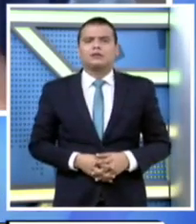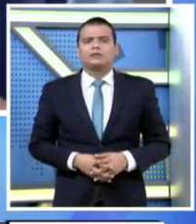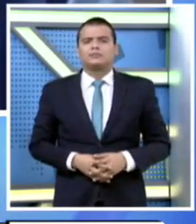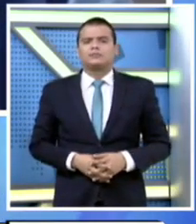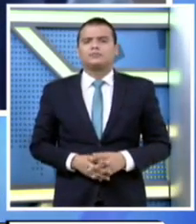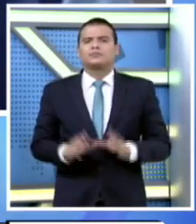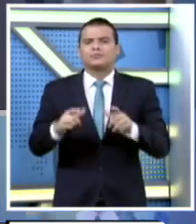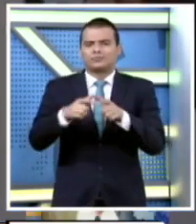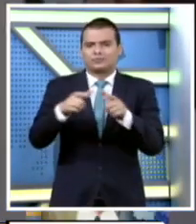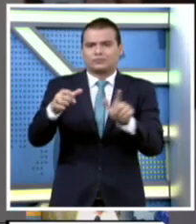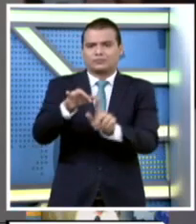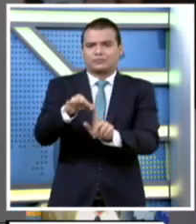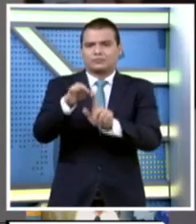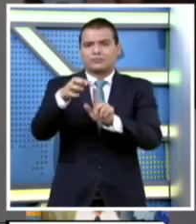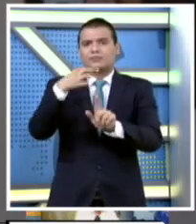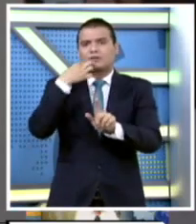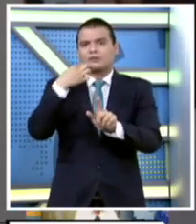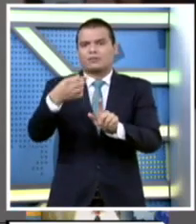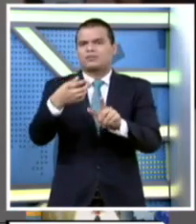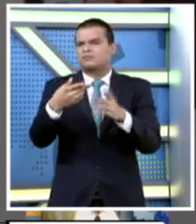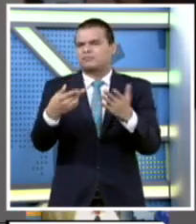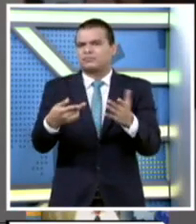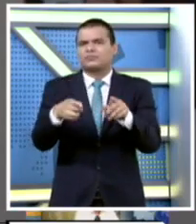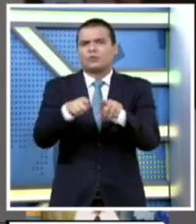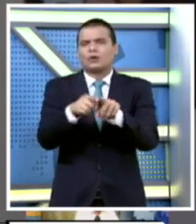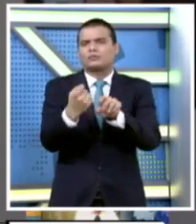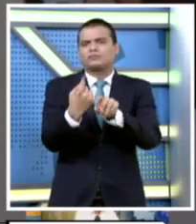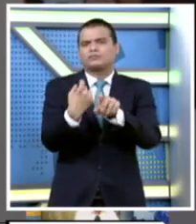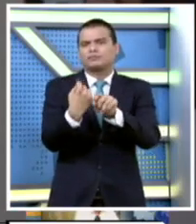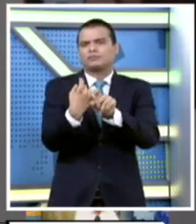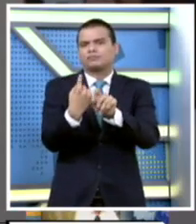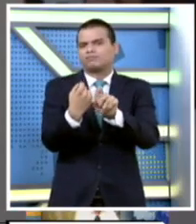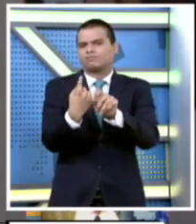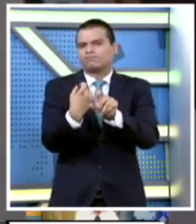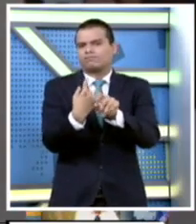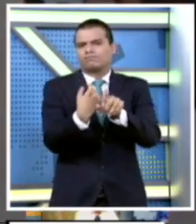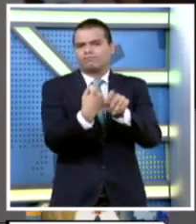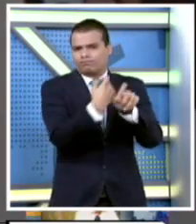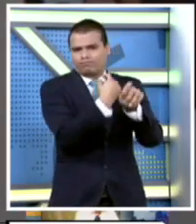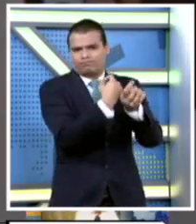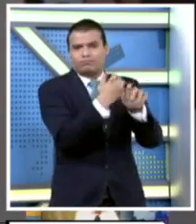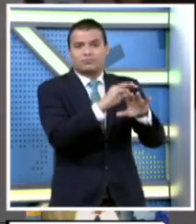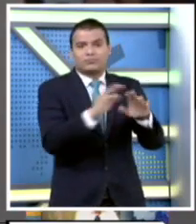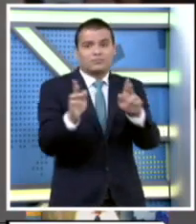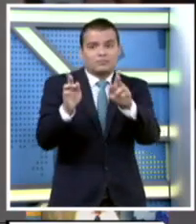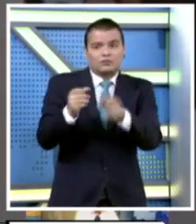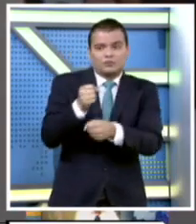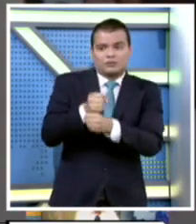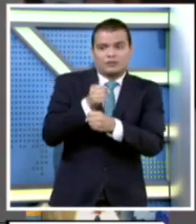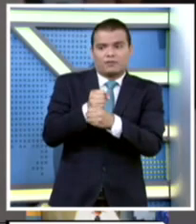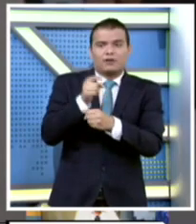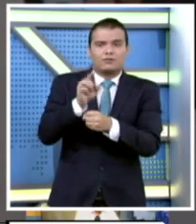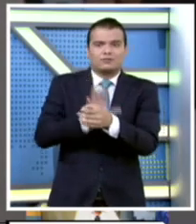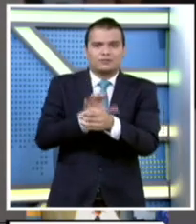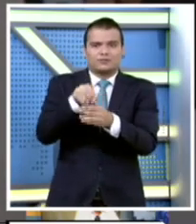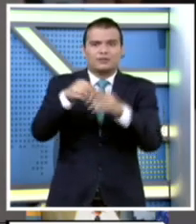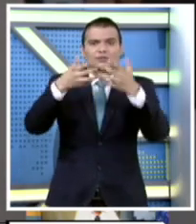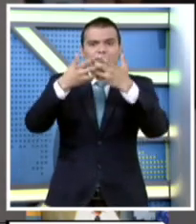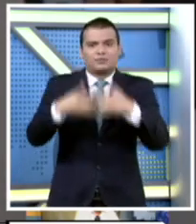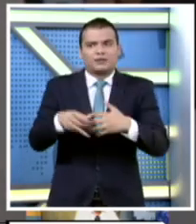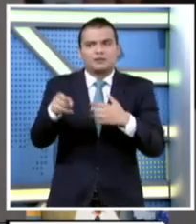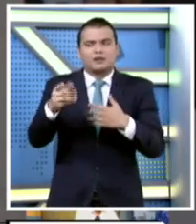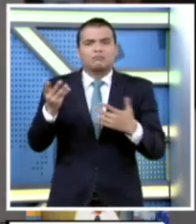El pasaporte digital es una encuesta. Es una encuesta que posibilita saber si ese trabajador tiene un factor de riesgo que